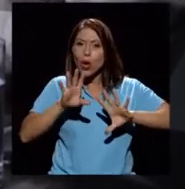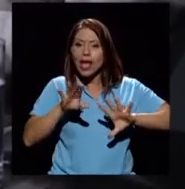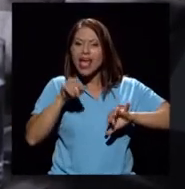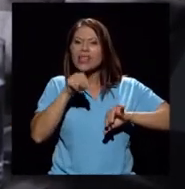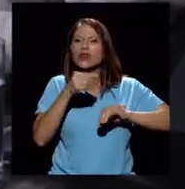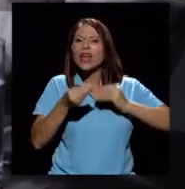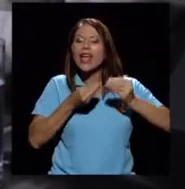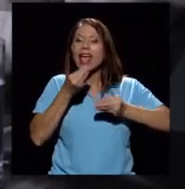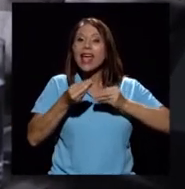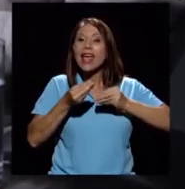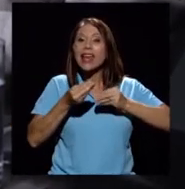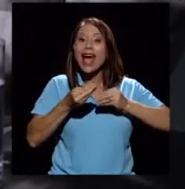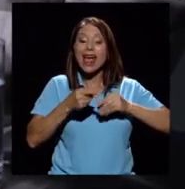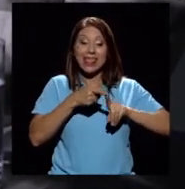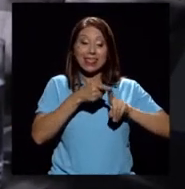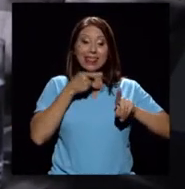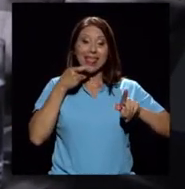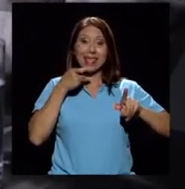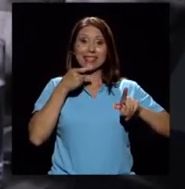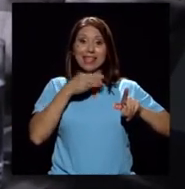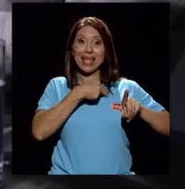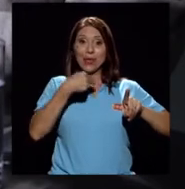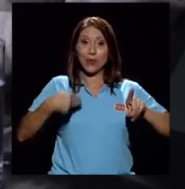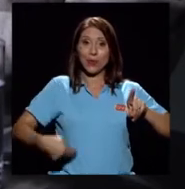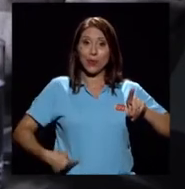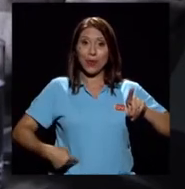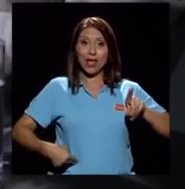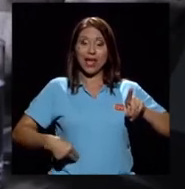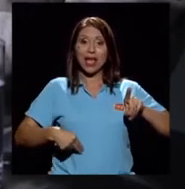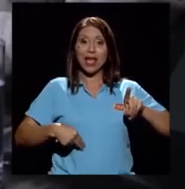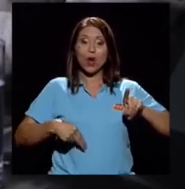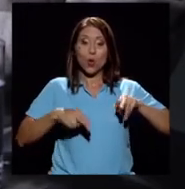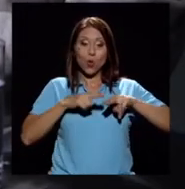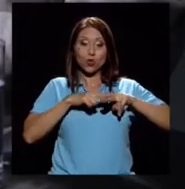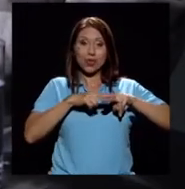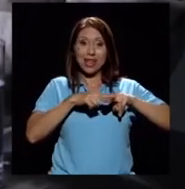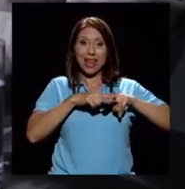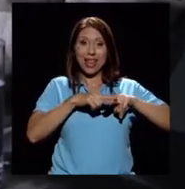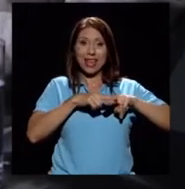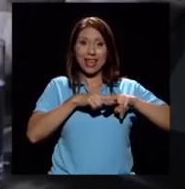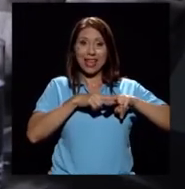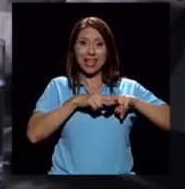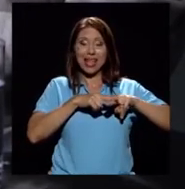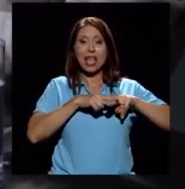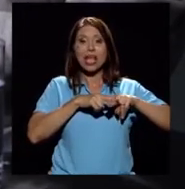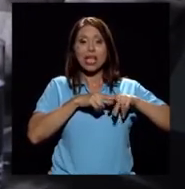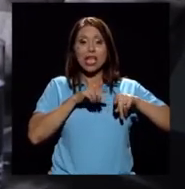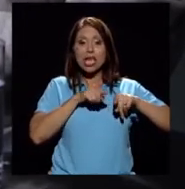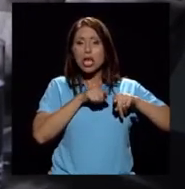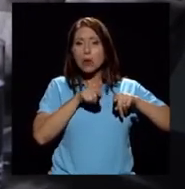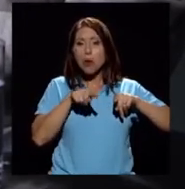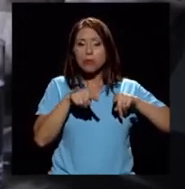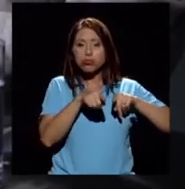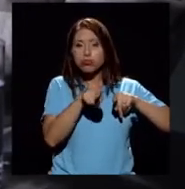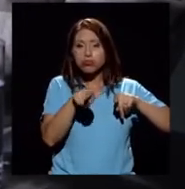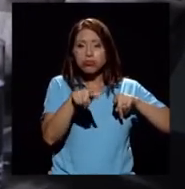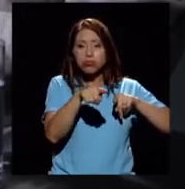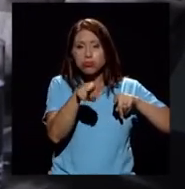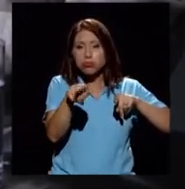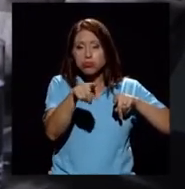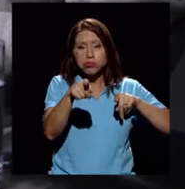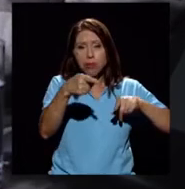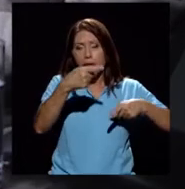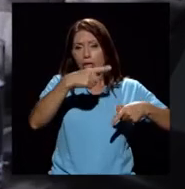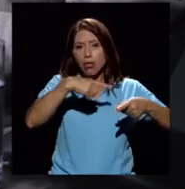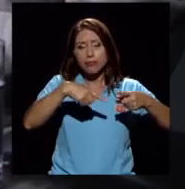básicamente de shanghai y iba dando vueltas y waka cambiando de carriles y de locomotoras y de cosas y